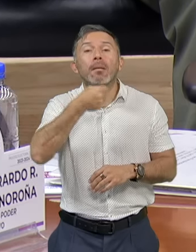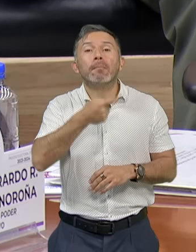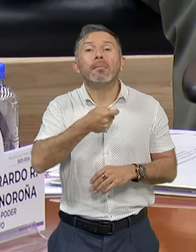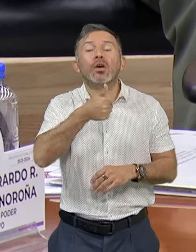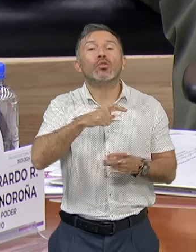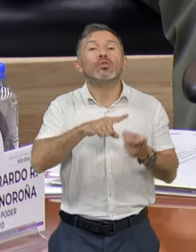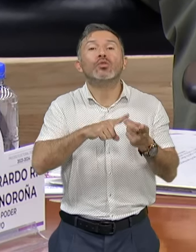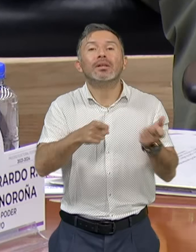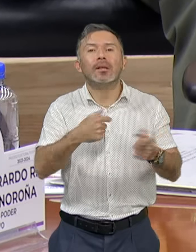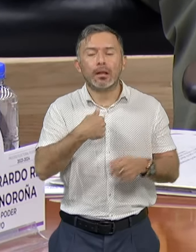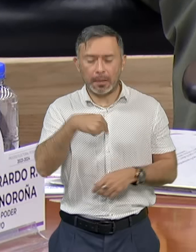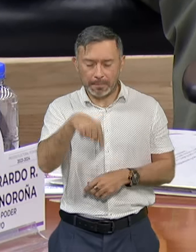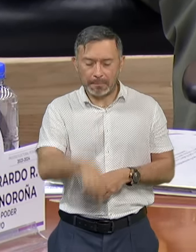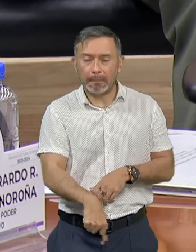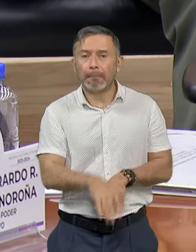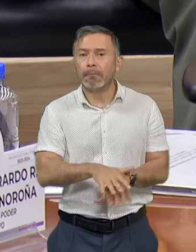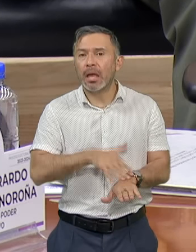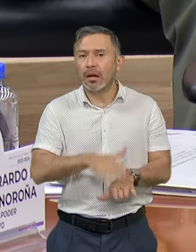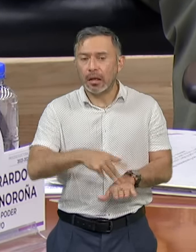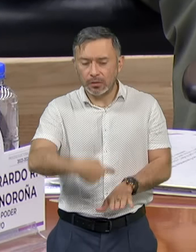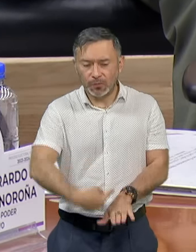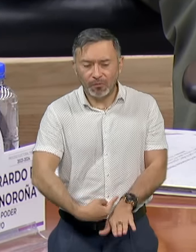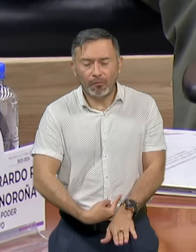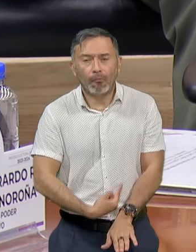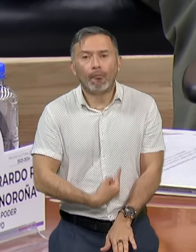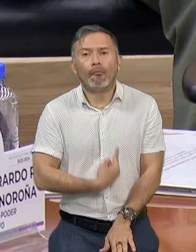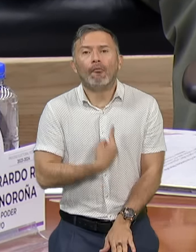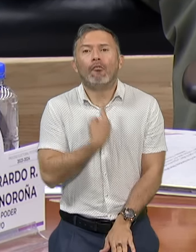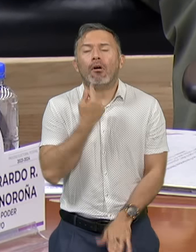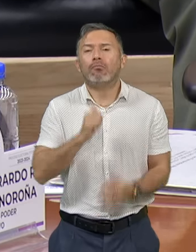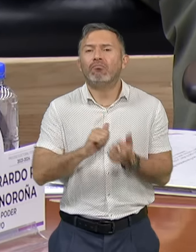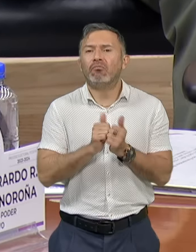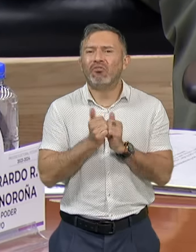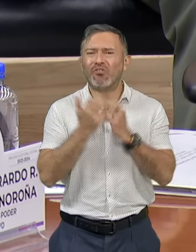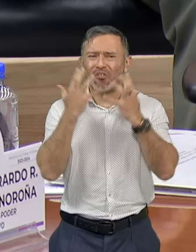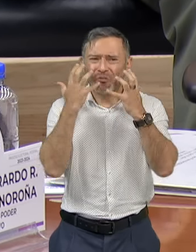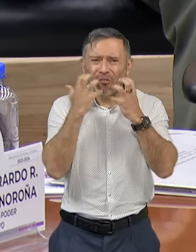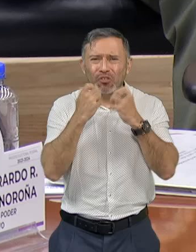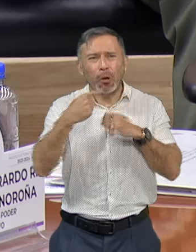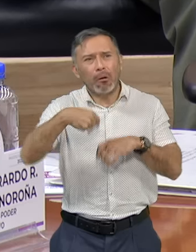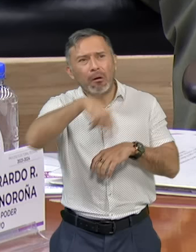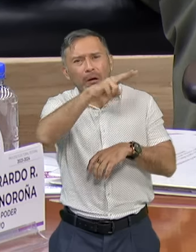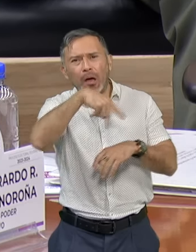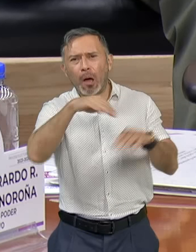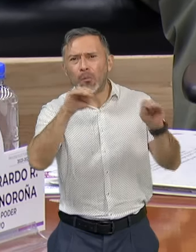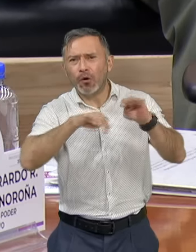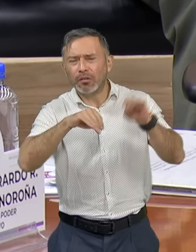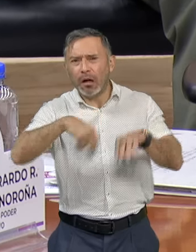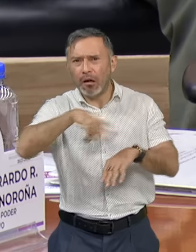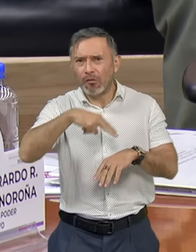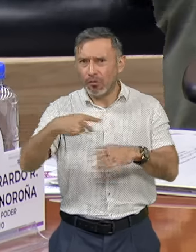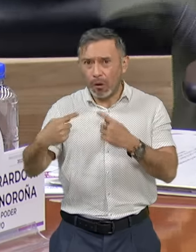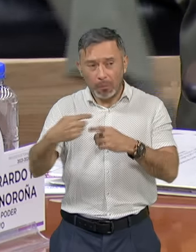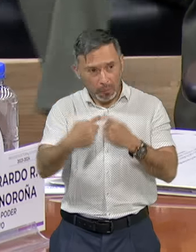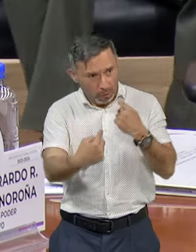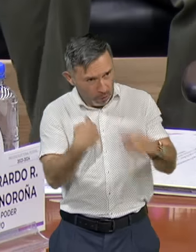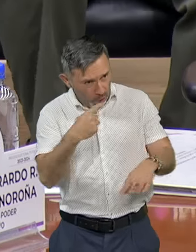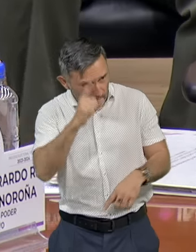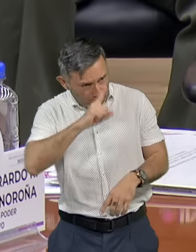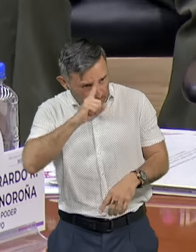caminar a la montaña cada que puedo que me da consejos de caminar debería aplicárselo necesita echarse una